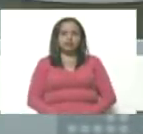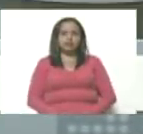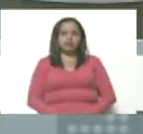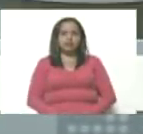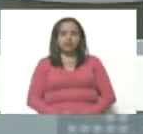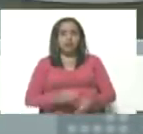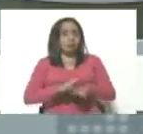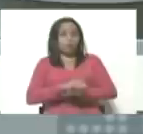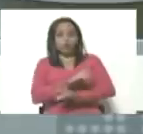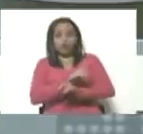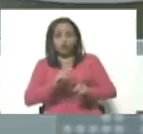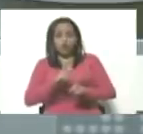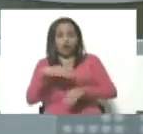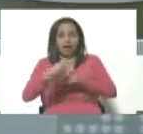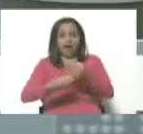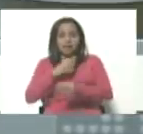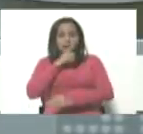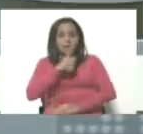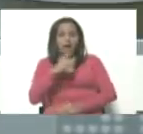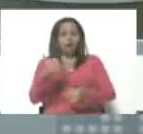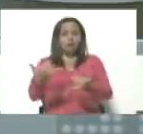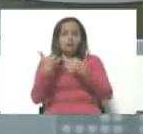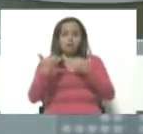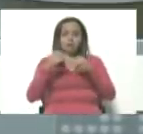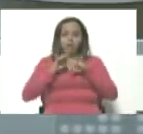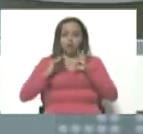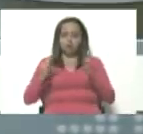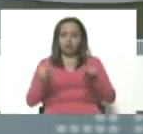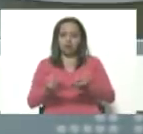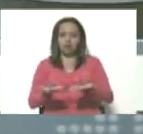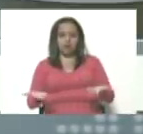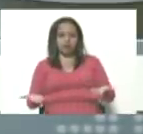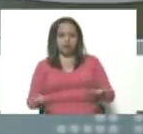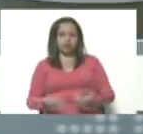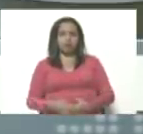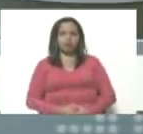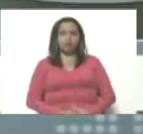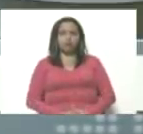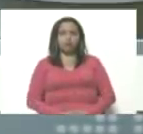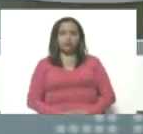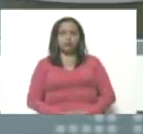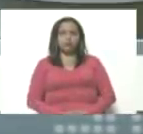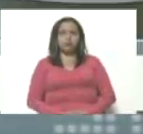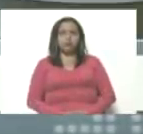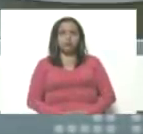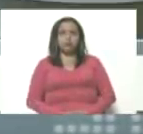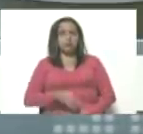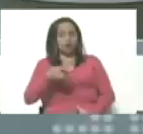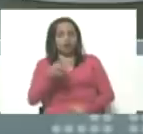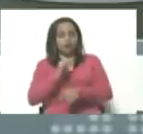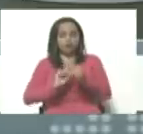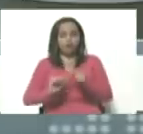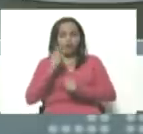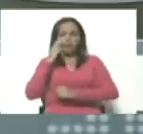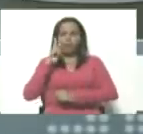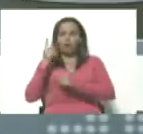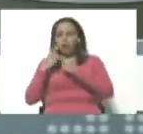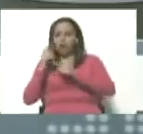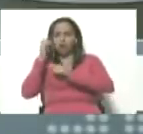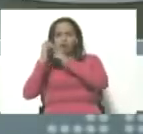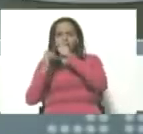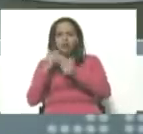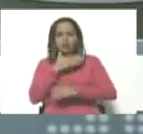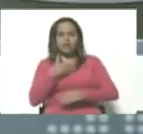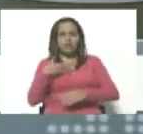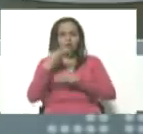Porque si no, le haces un daño a tu propia familia, ¿verdad? Bueno, nuestra batalla. Vamos a ver el otro video. Yo quería hoy